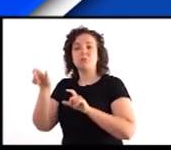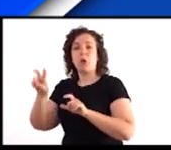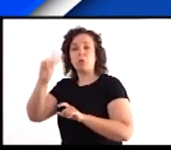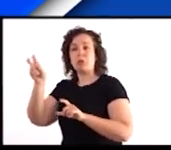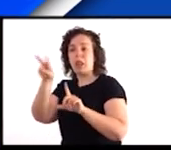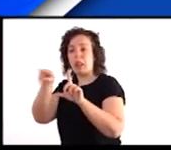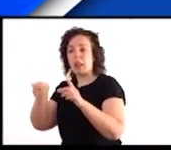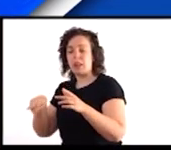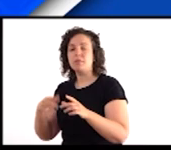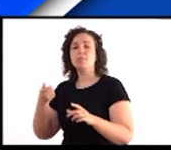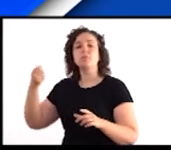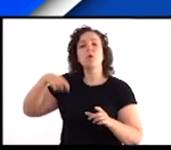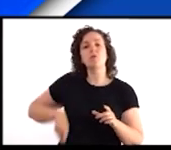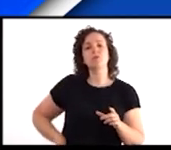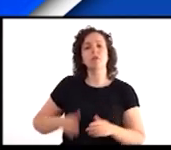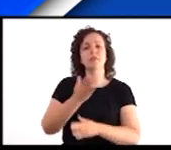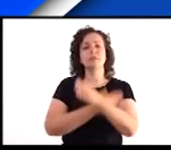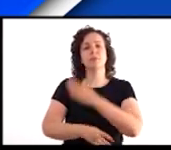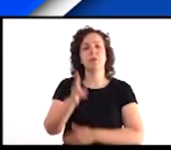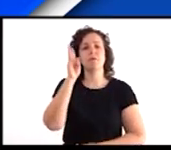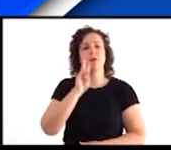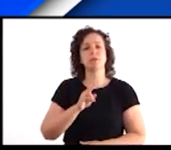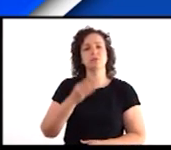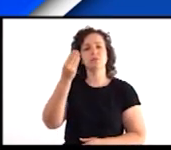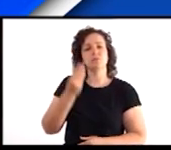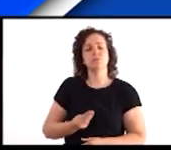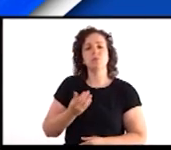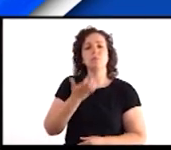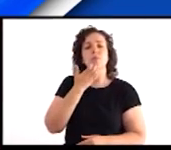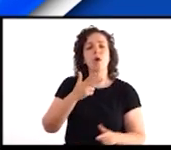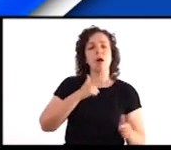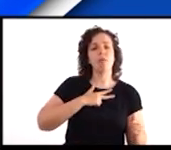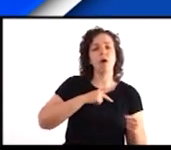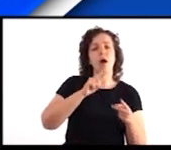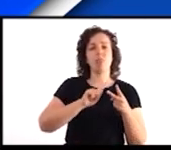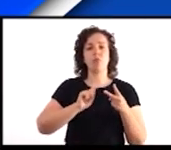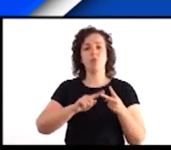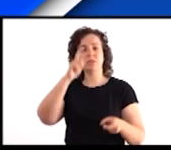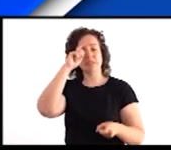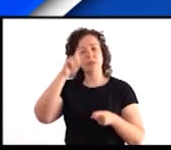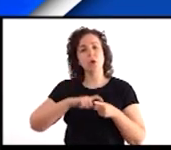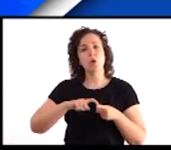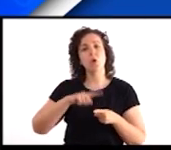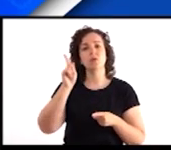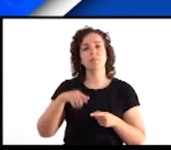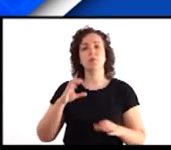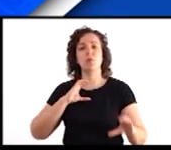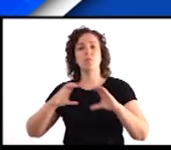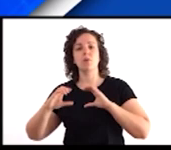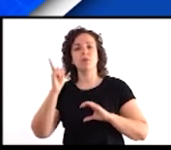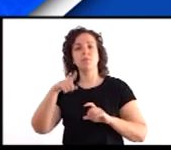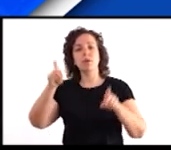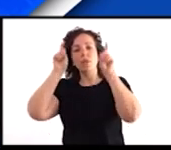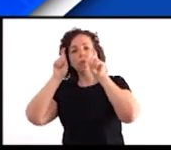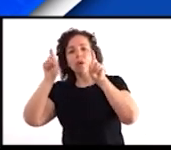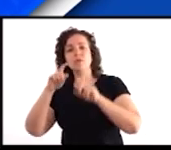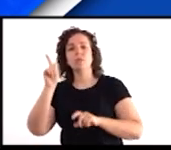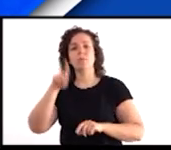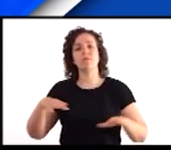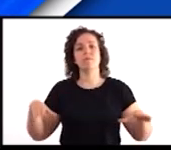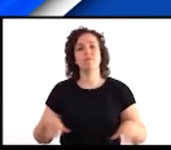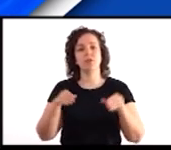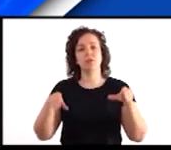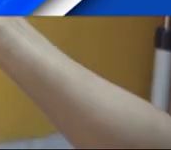o que necesite de muchos ajustes razonables y pues por ese temor es que se da muy poca la